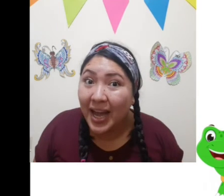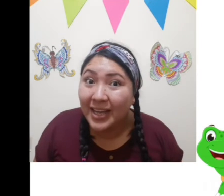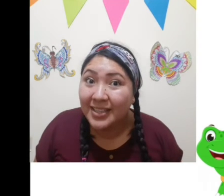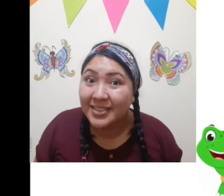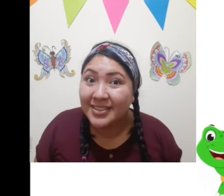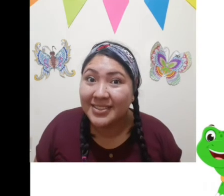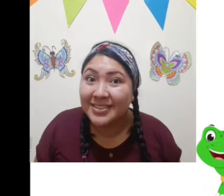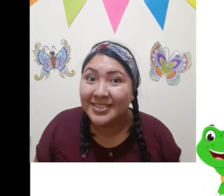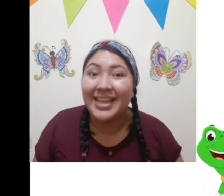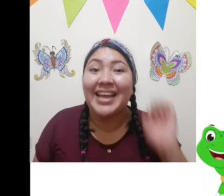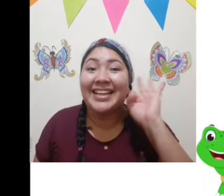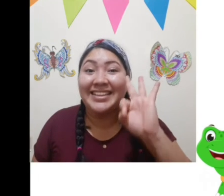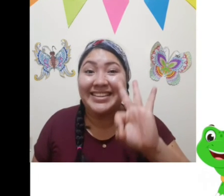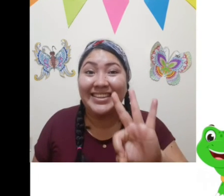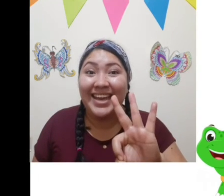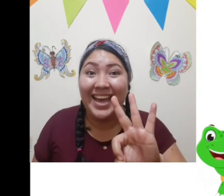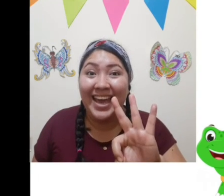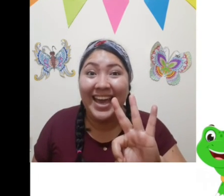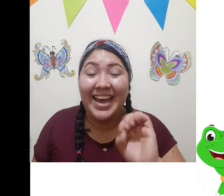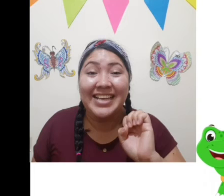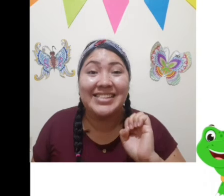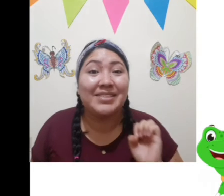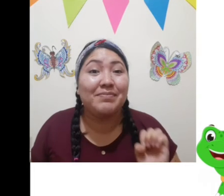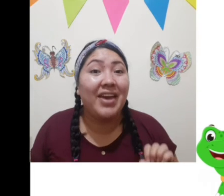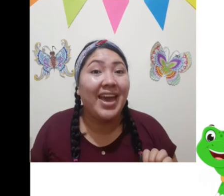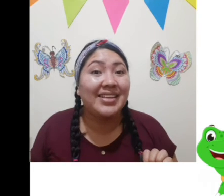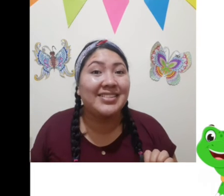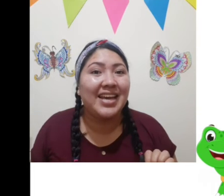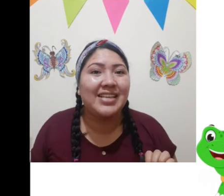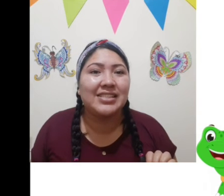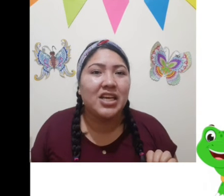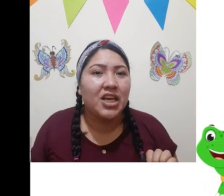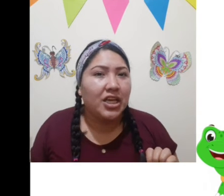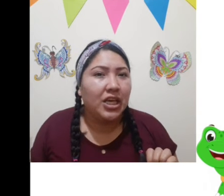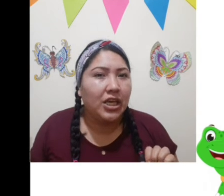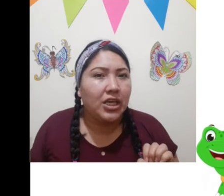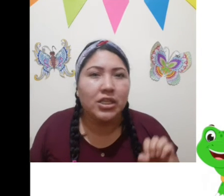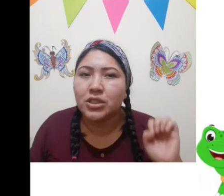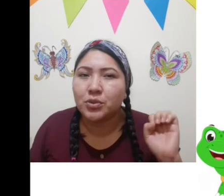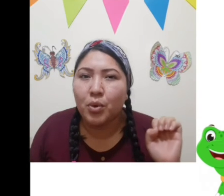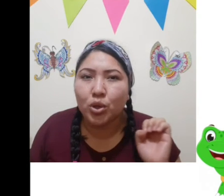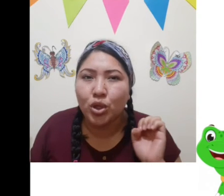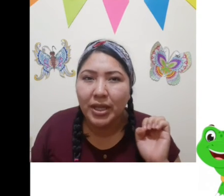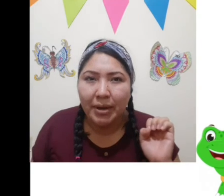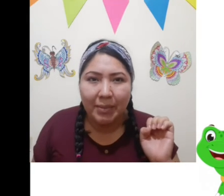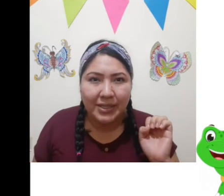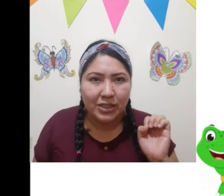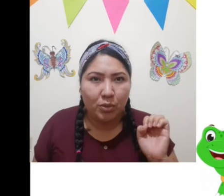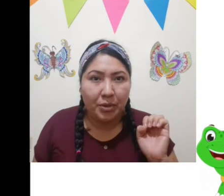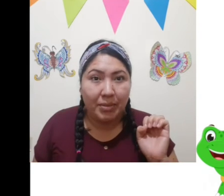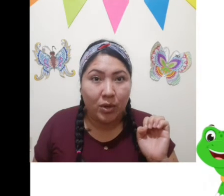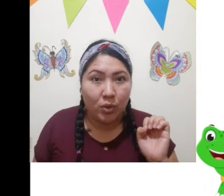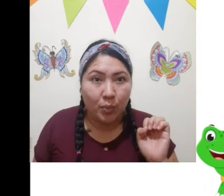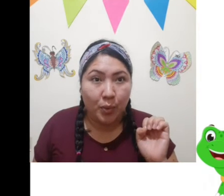la tortuga tres veces y por donde habrá